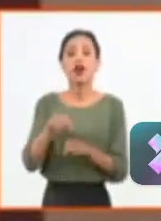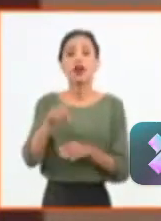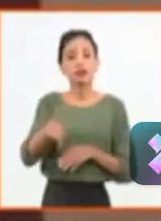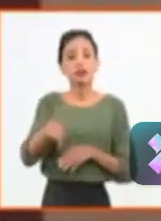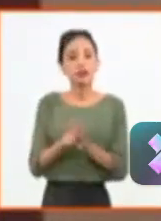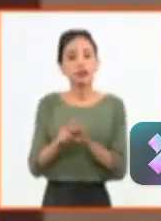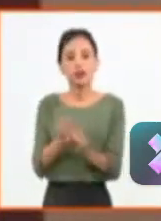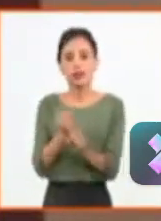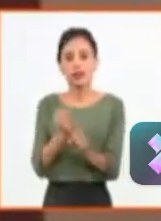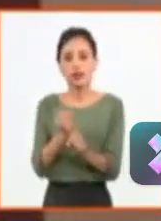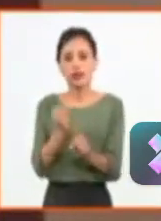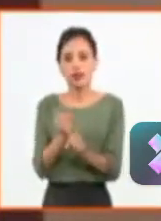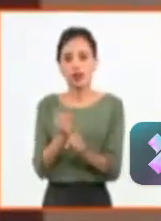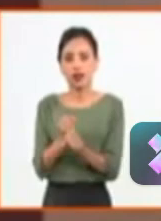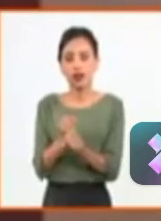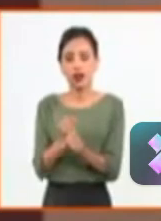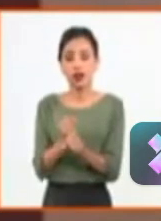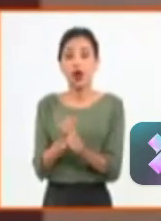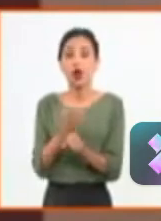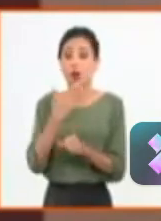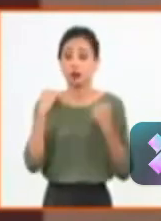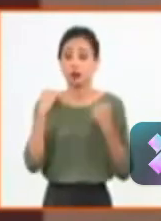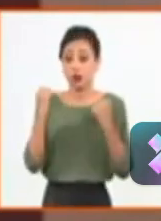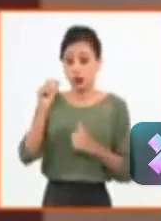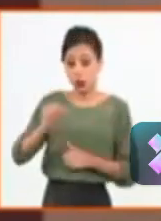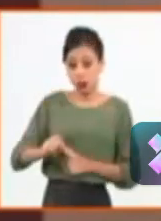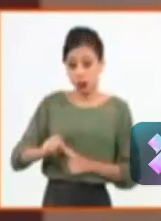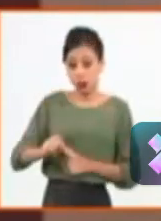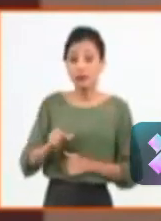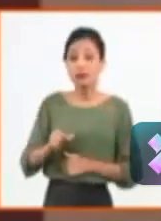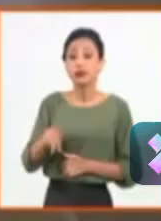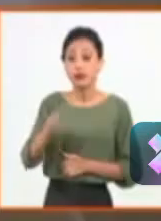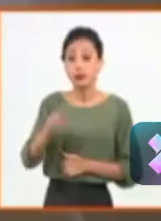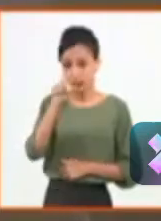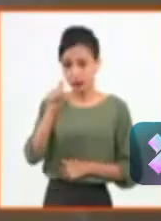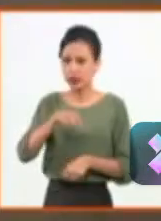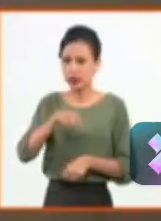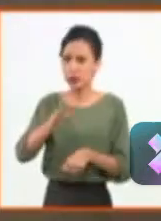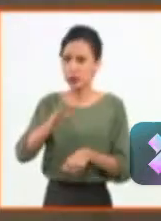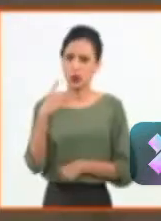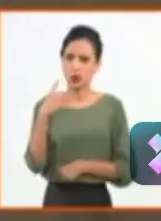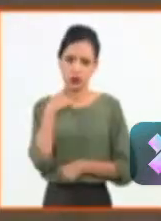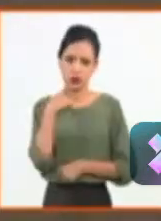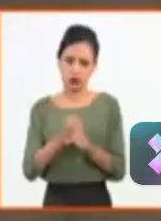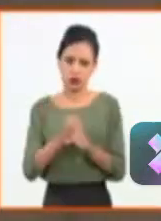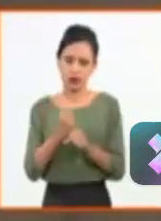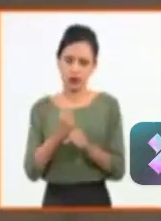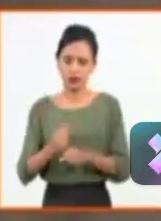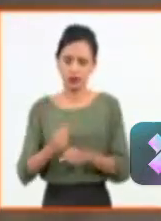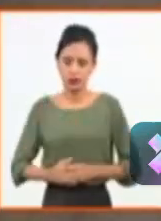cuando este hospital era clínico quirúrgico, donde me mantuve por un espacio de 4 años.